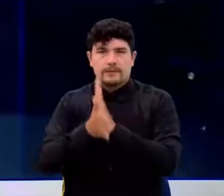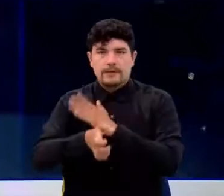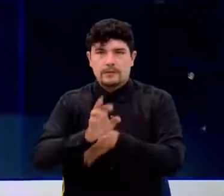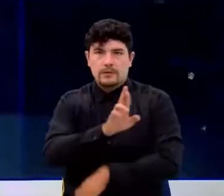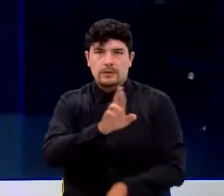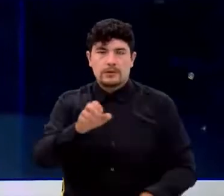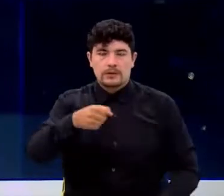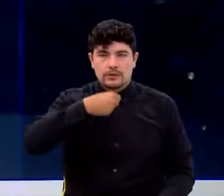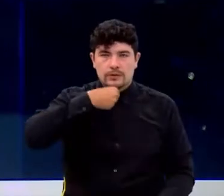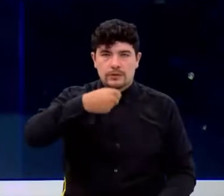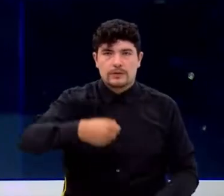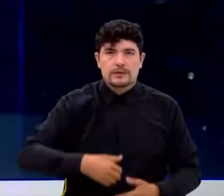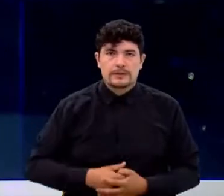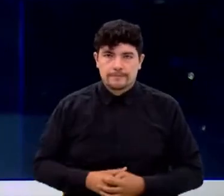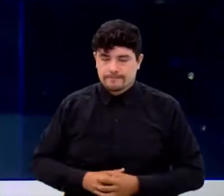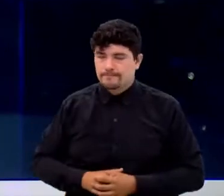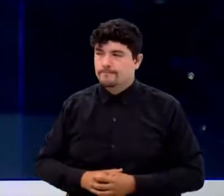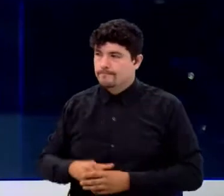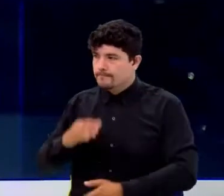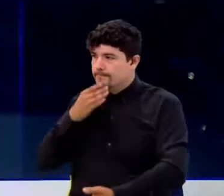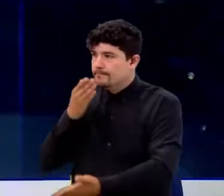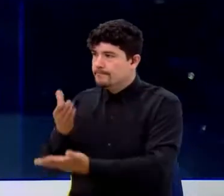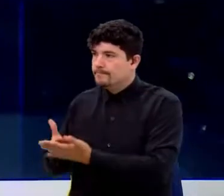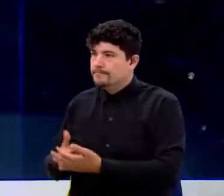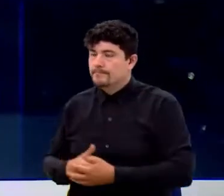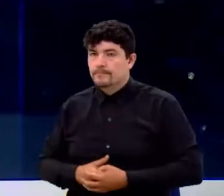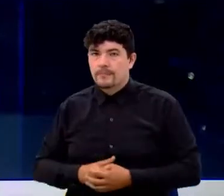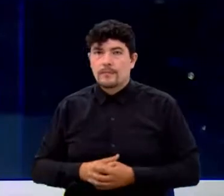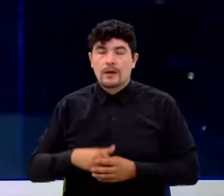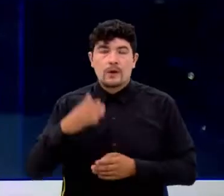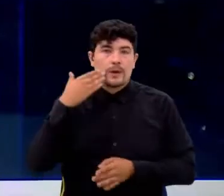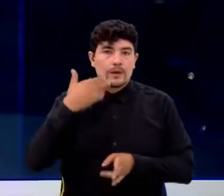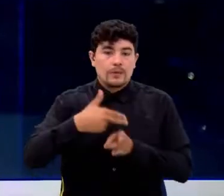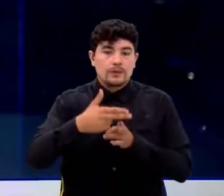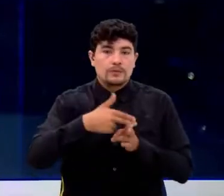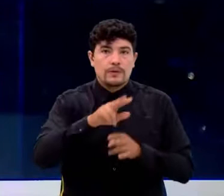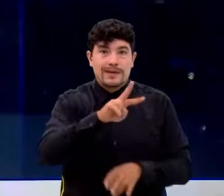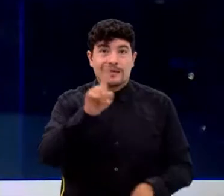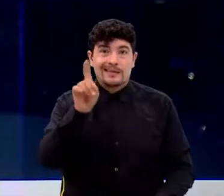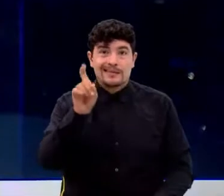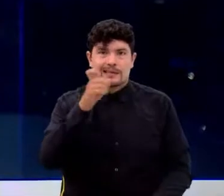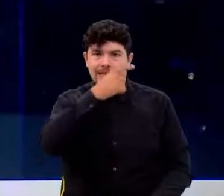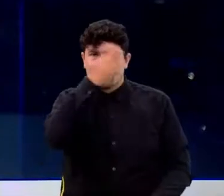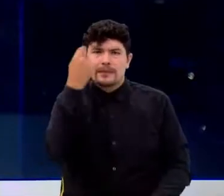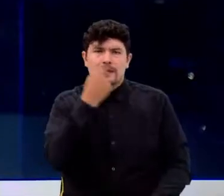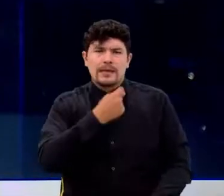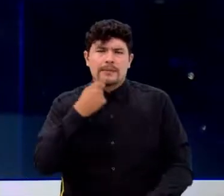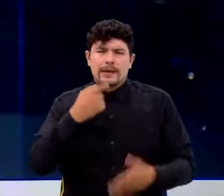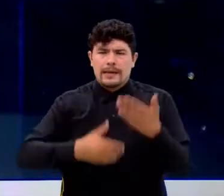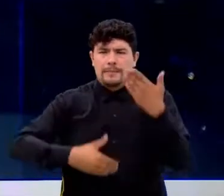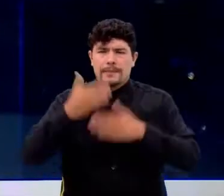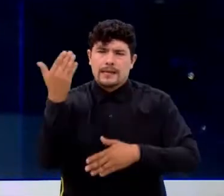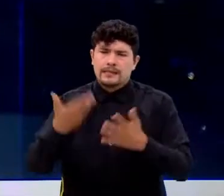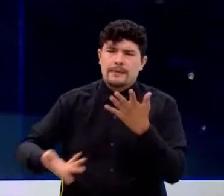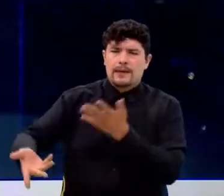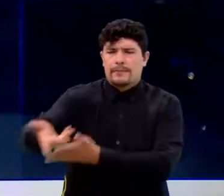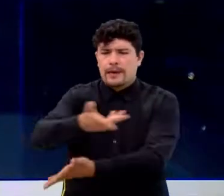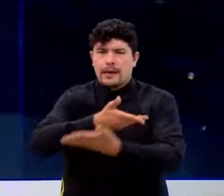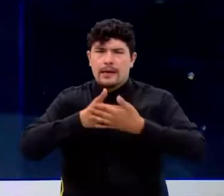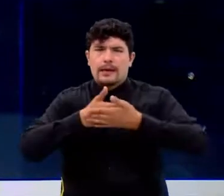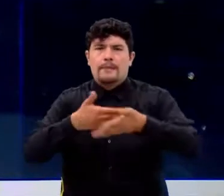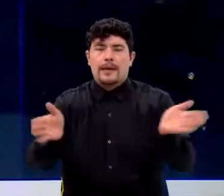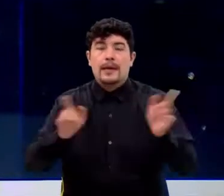Más información porque luego de que el gobierno nacional anunció que el próximo 26 de septiembre reiniciará el intercambio comercial entre Colombia y Venezuela,